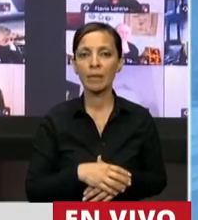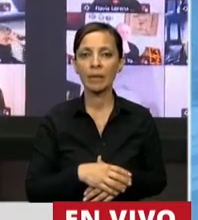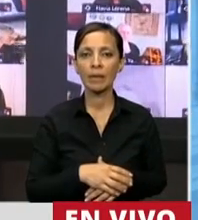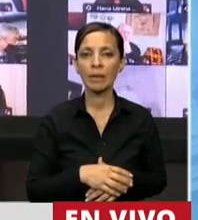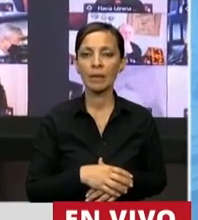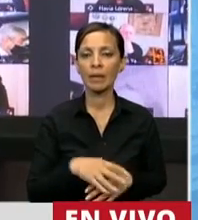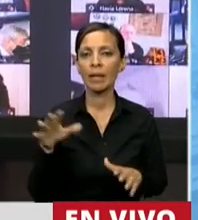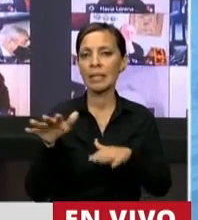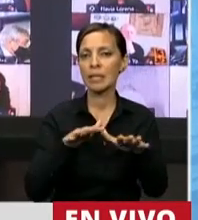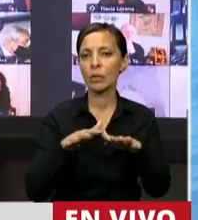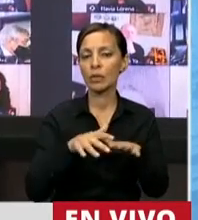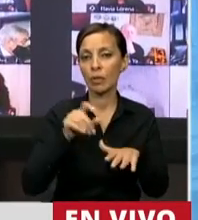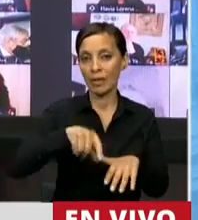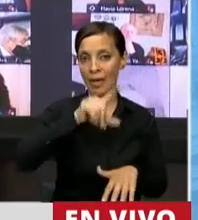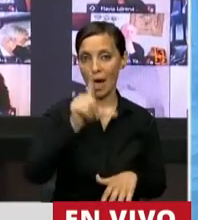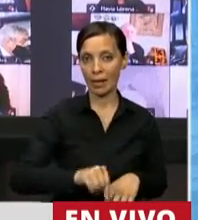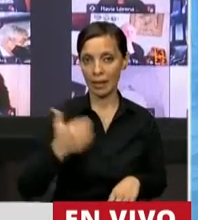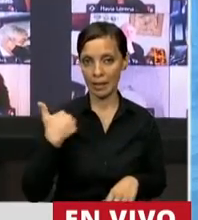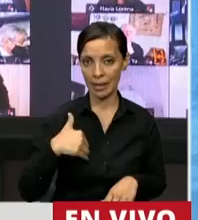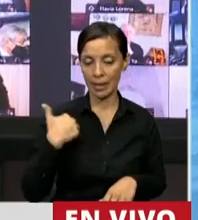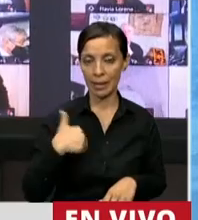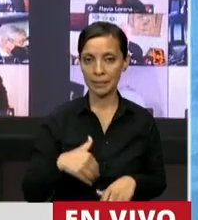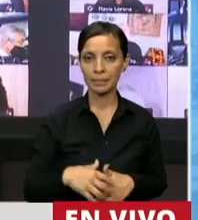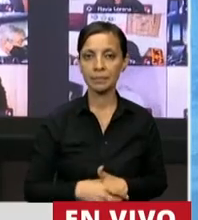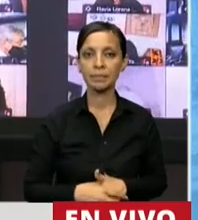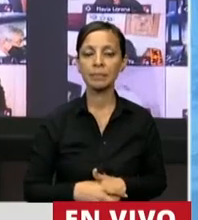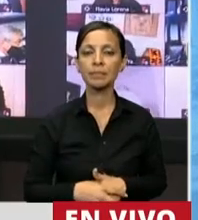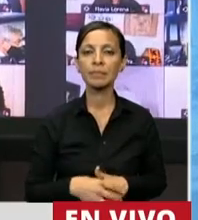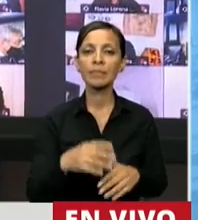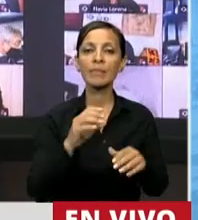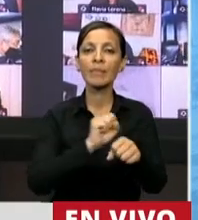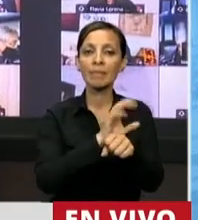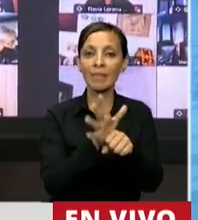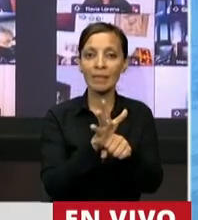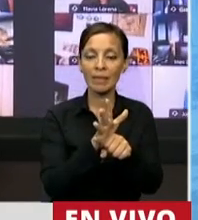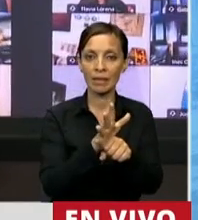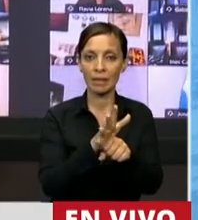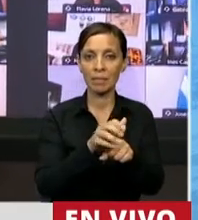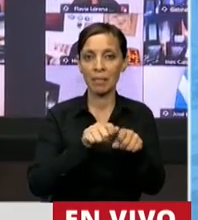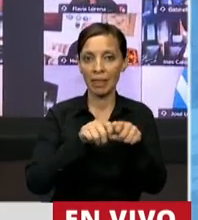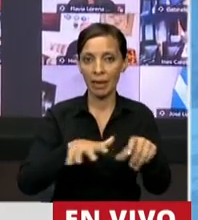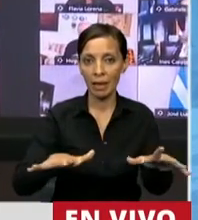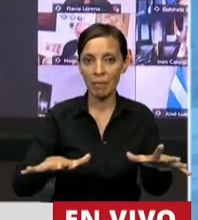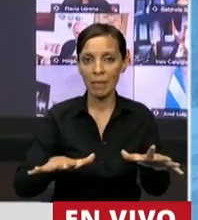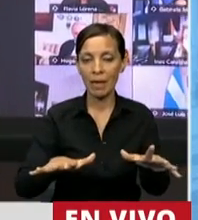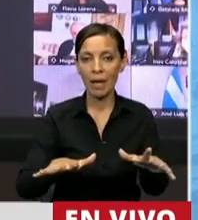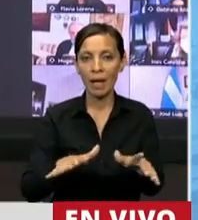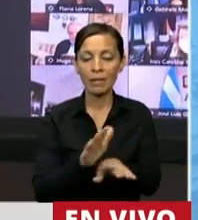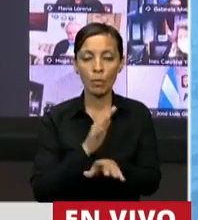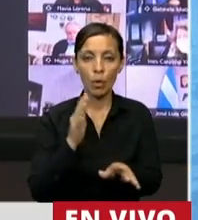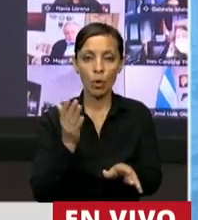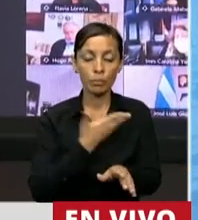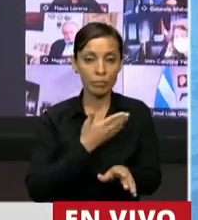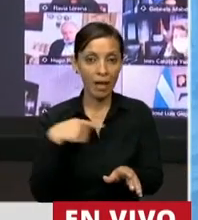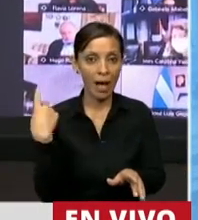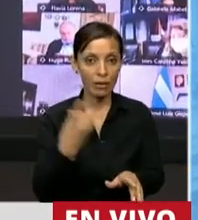particular de nuestro país, la pandemia nos interpeló, y